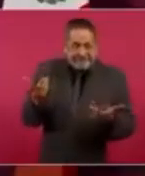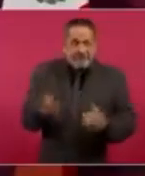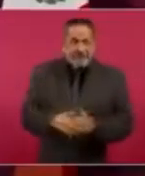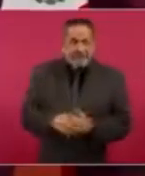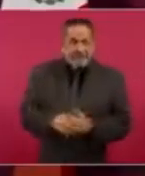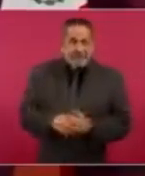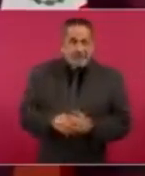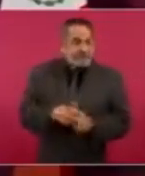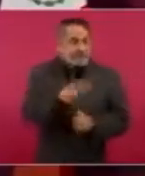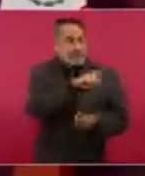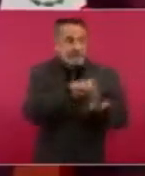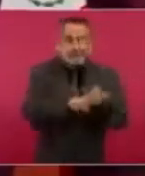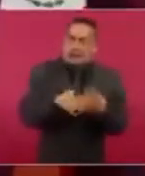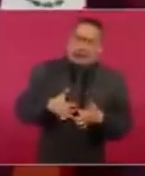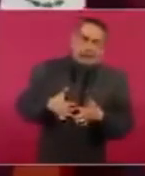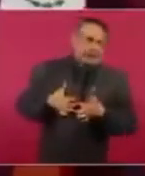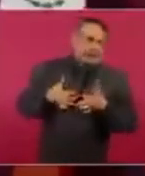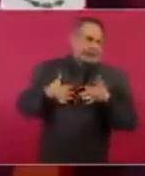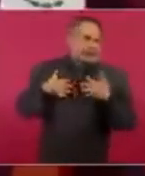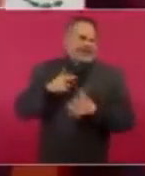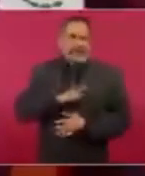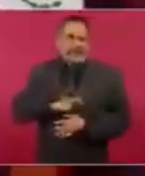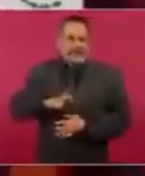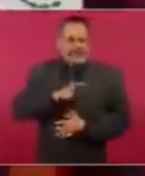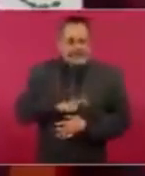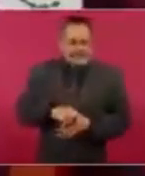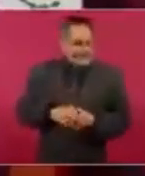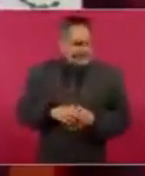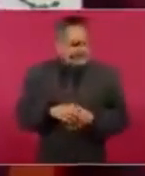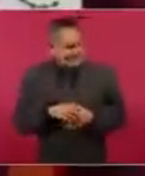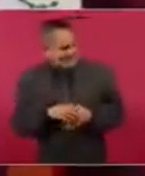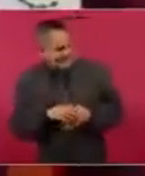les causa un coraje tremendo, como si fuesen ellos